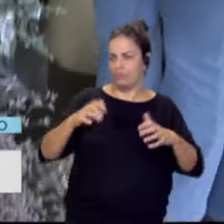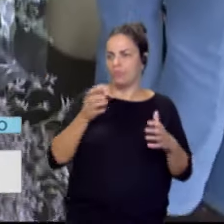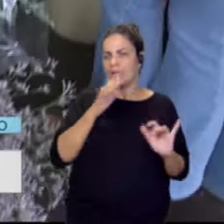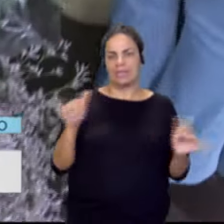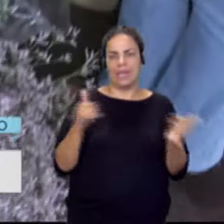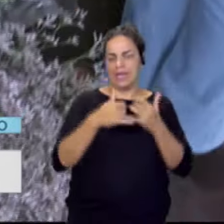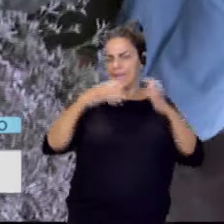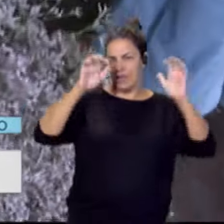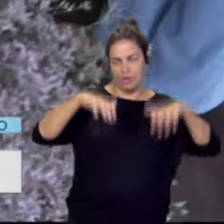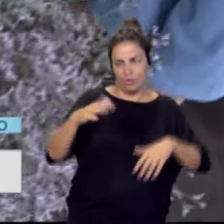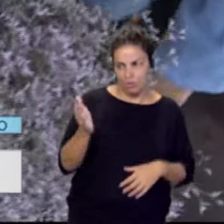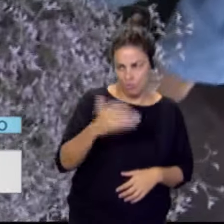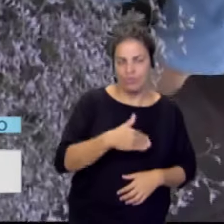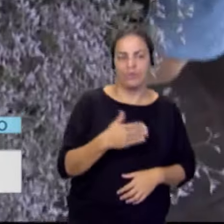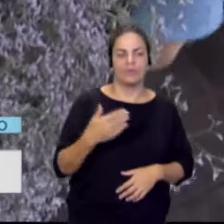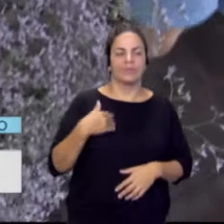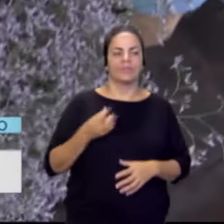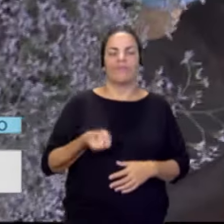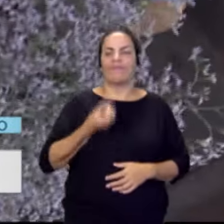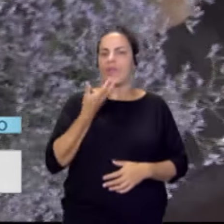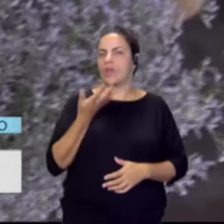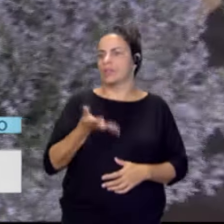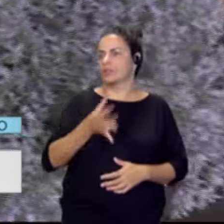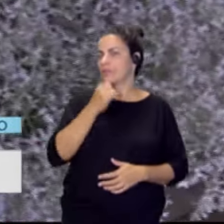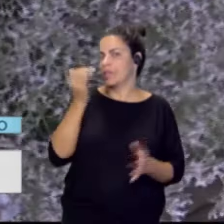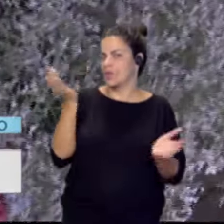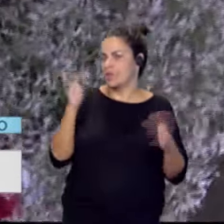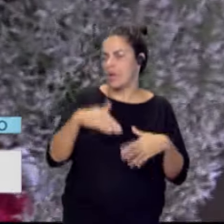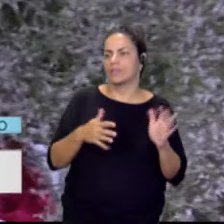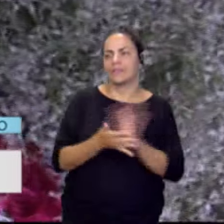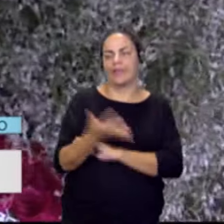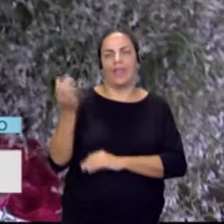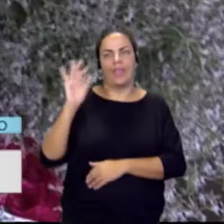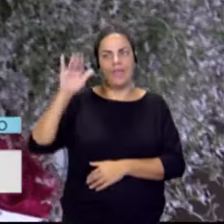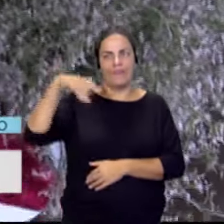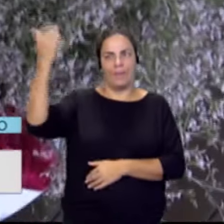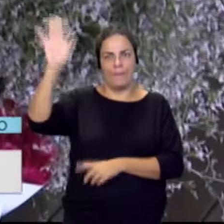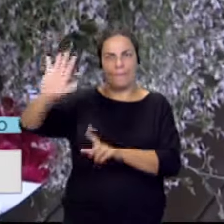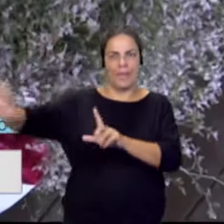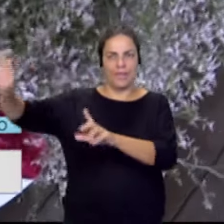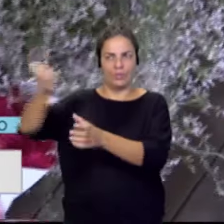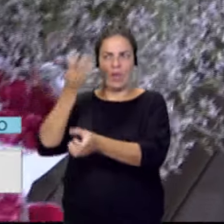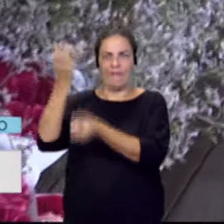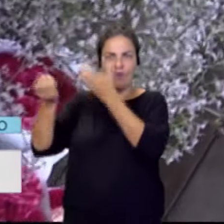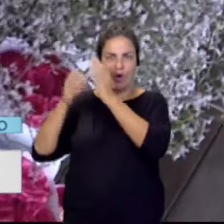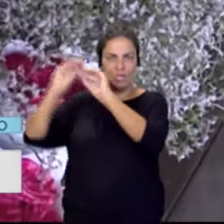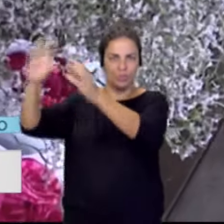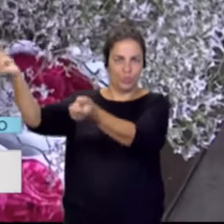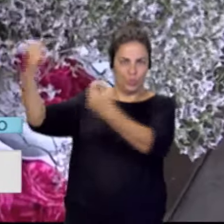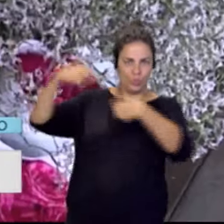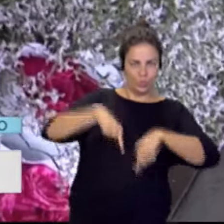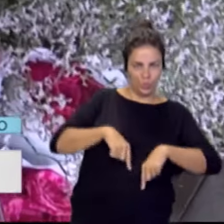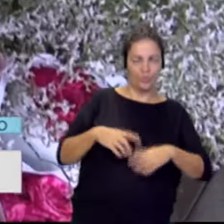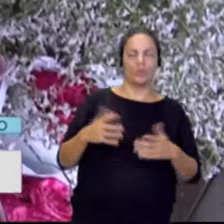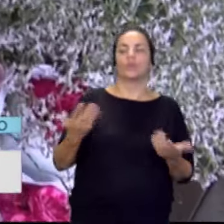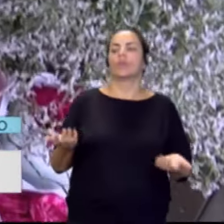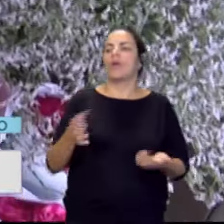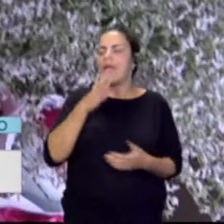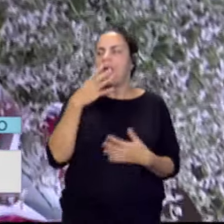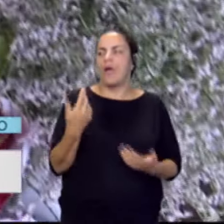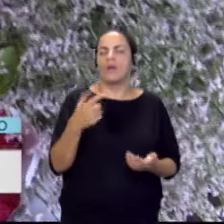flores suficientes y tienen que tirar de flores que vengan, en este caso, de la península. Uh-huh. En este momento, ¿cómo se está comportando